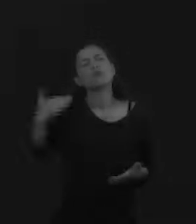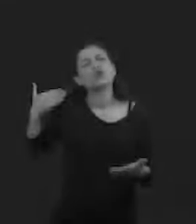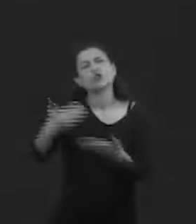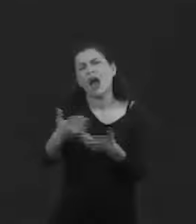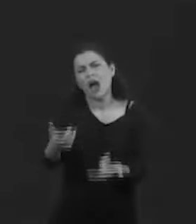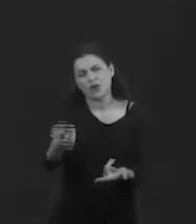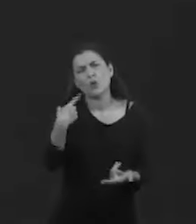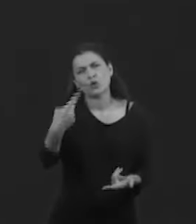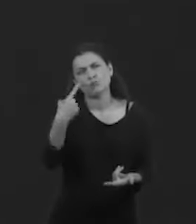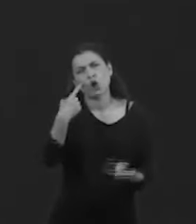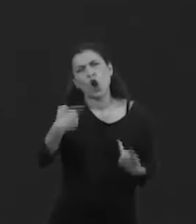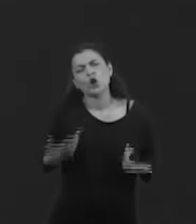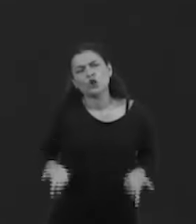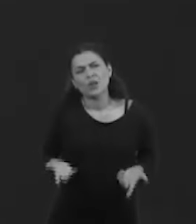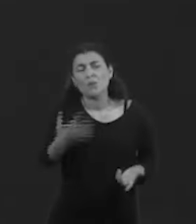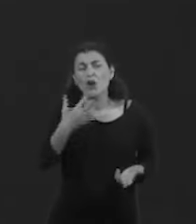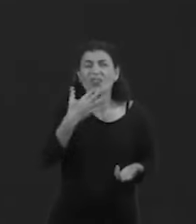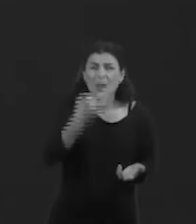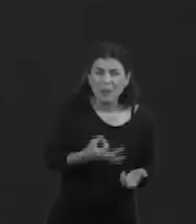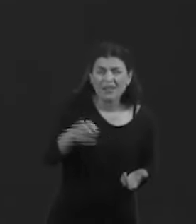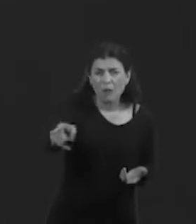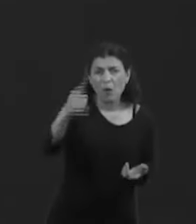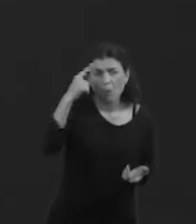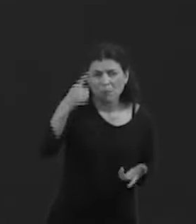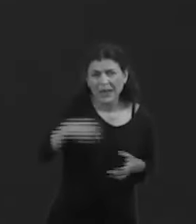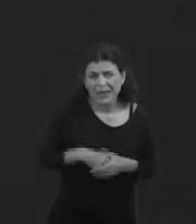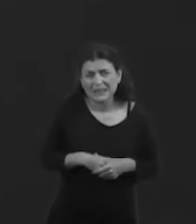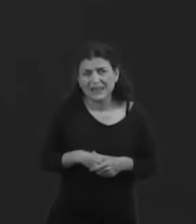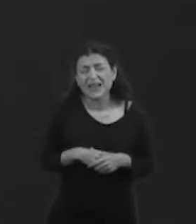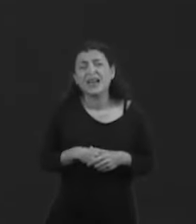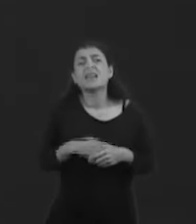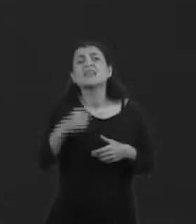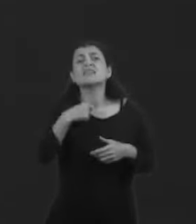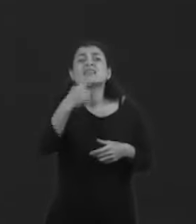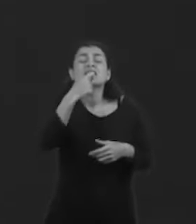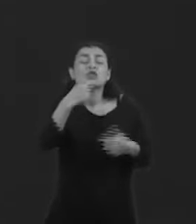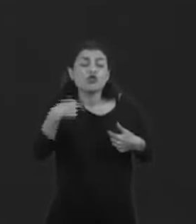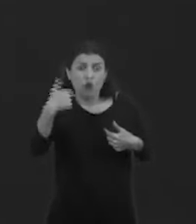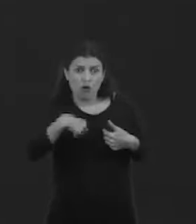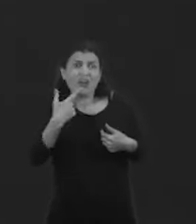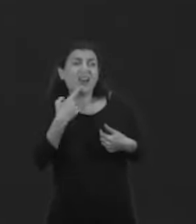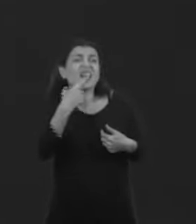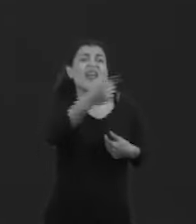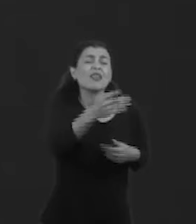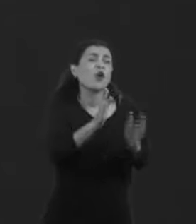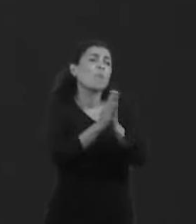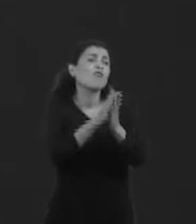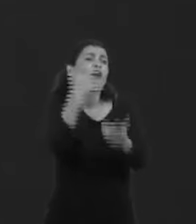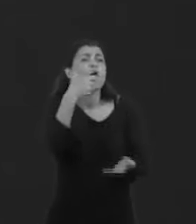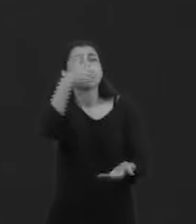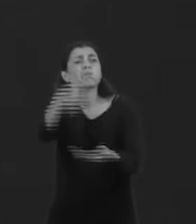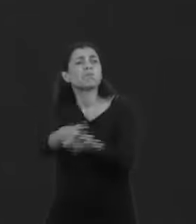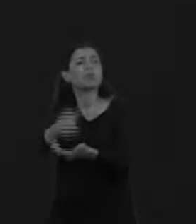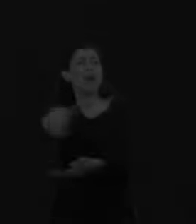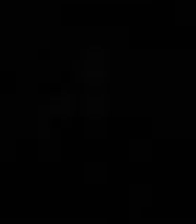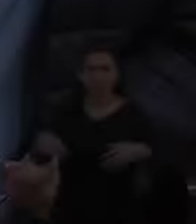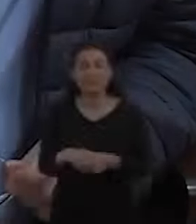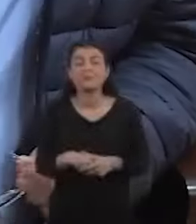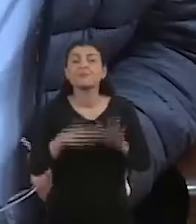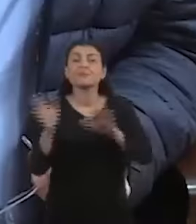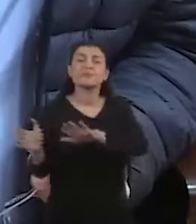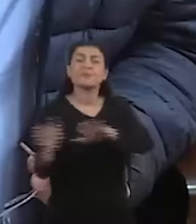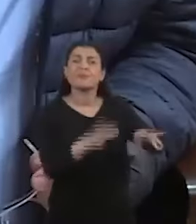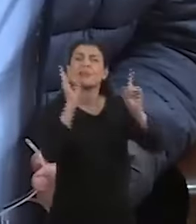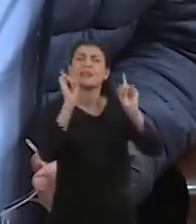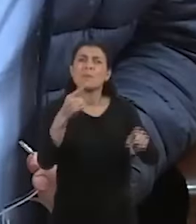tarasca vos realmente consideras que por uno le diga a un empresario Vení ponela tarasca va a venir a invertir te